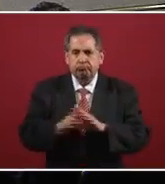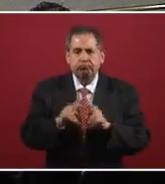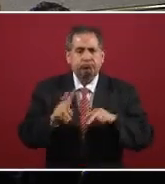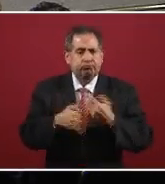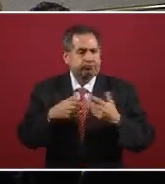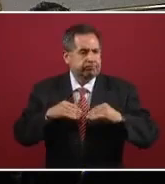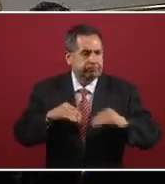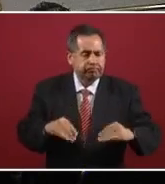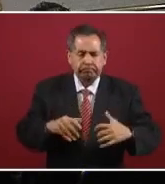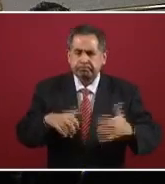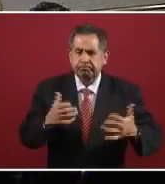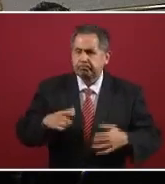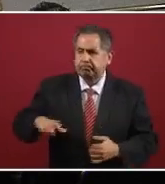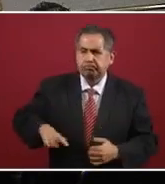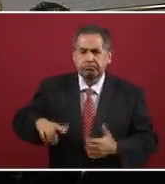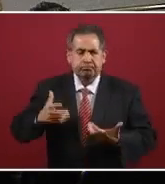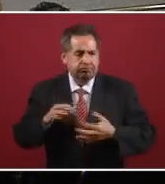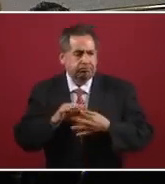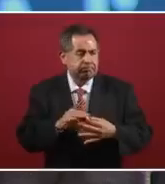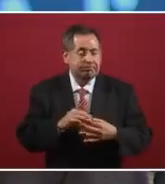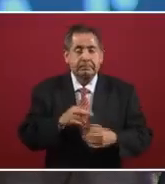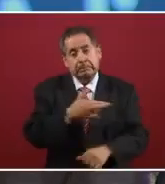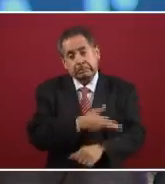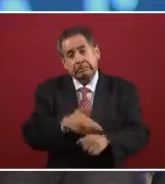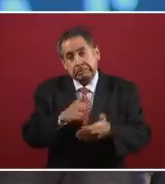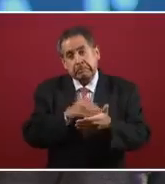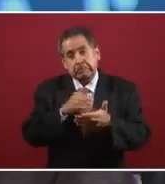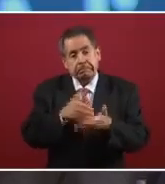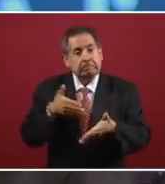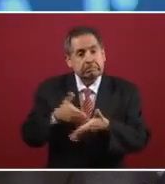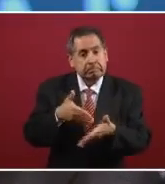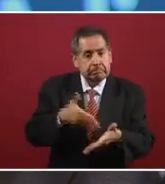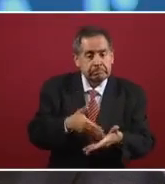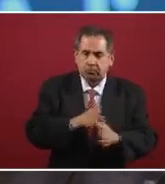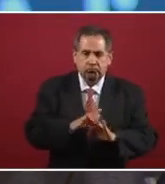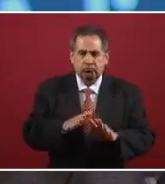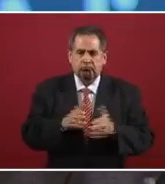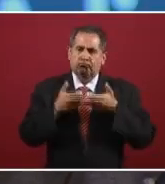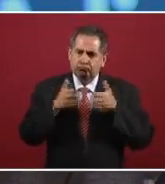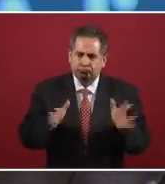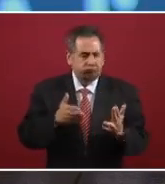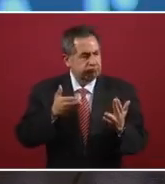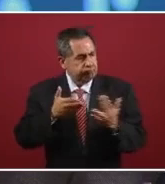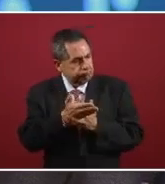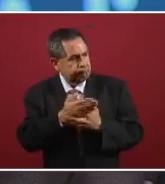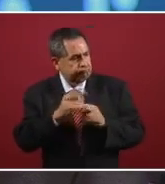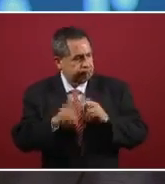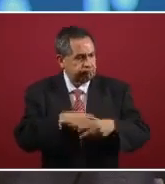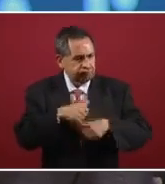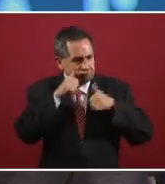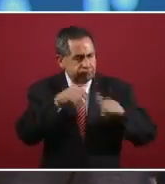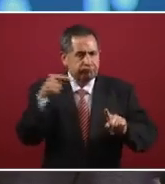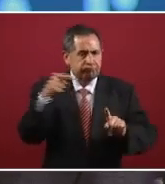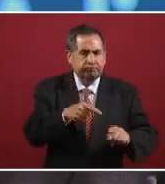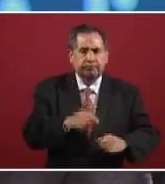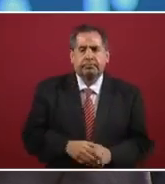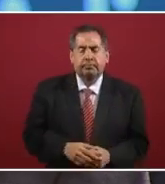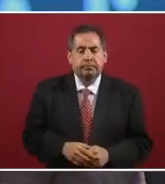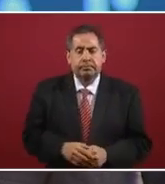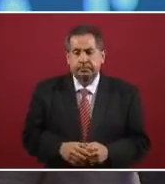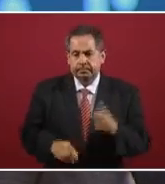del ejercicio público no nos frene la posibilidad de tener unidad de propósito. Segundo elemento es